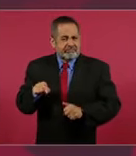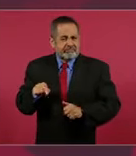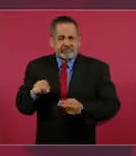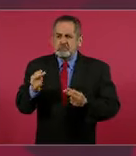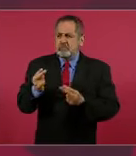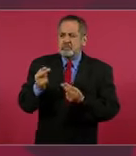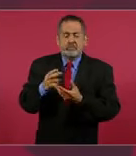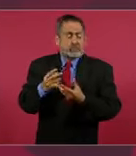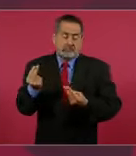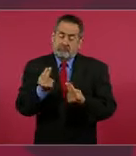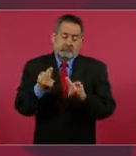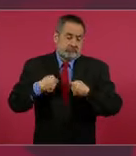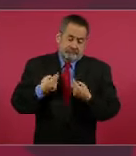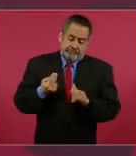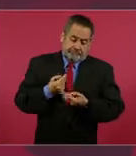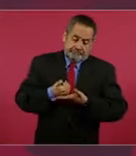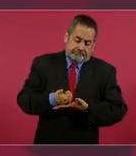sostienen eso.